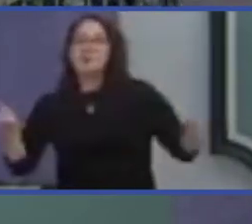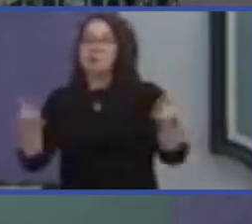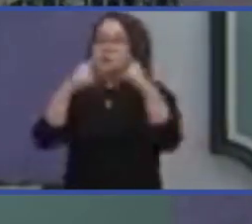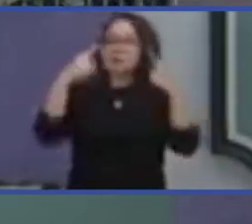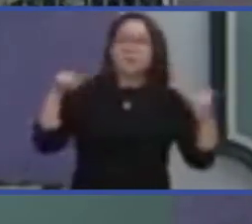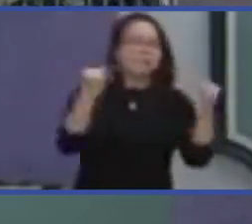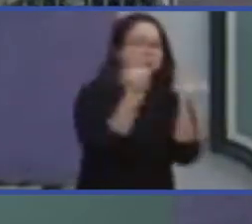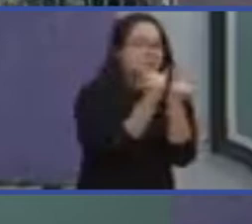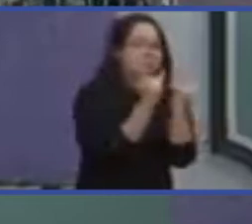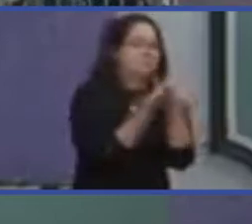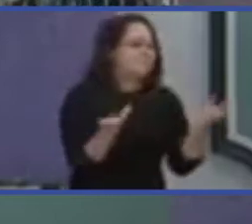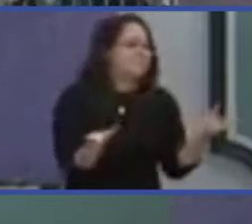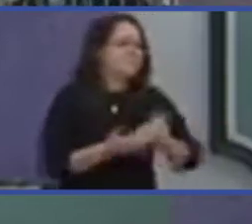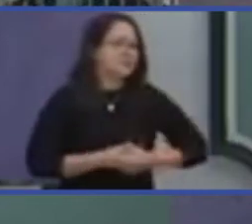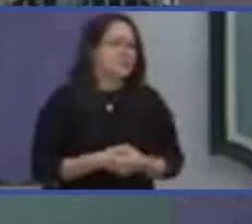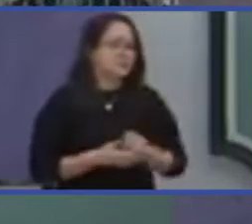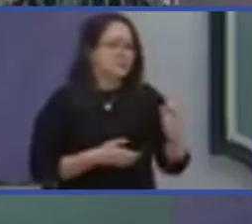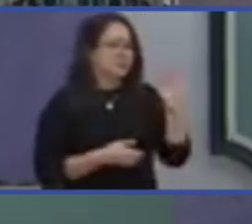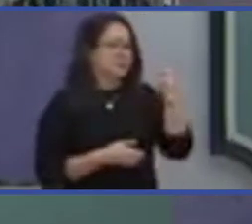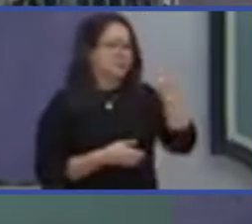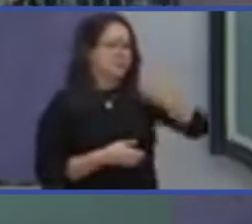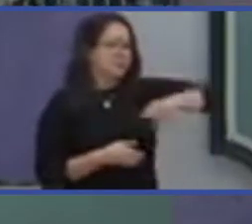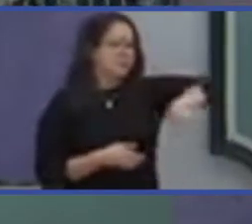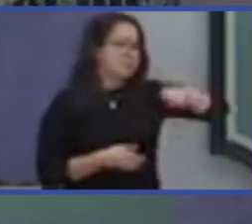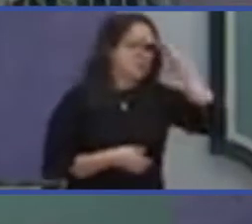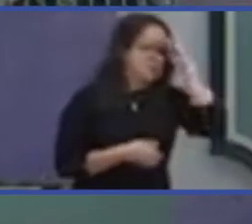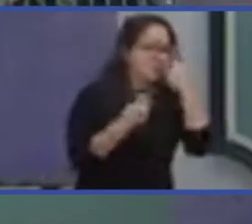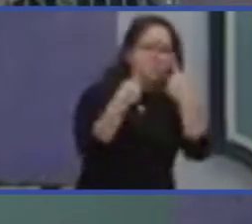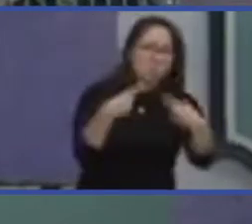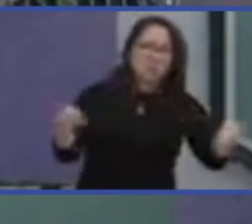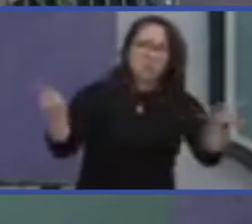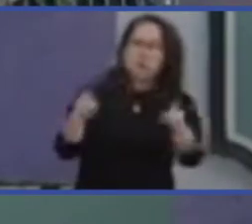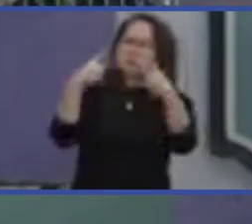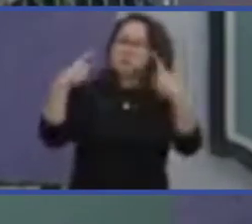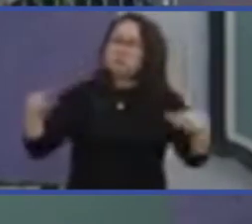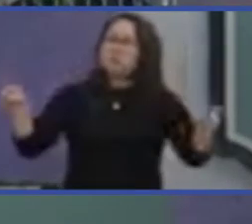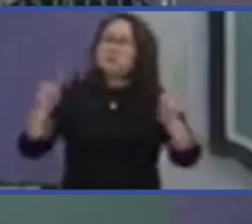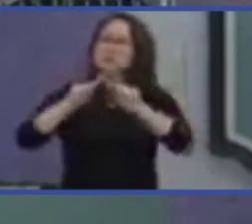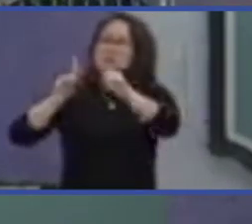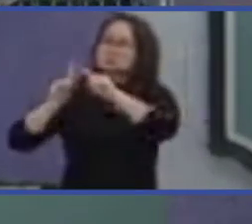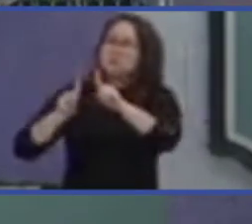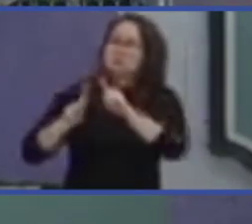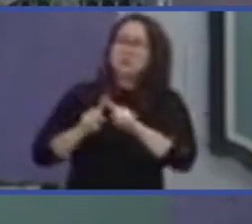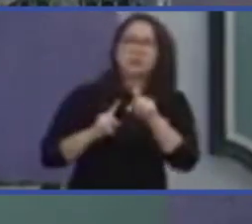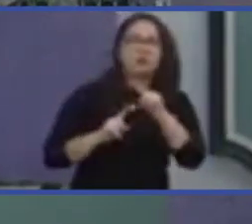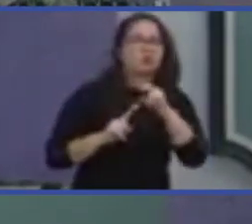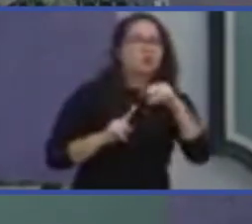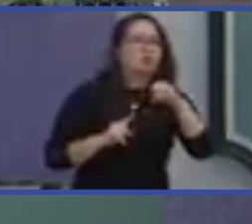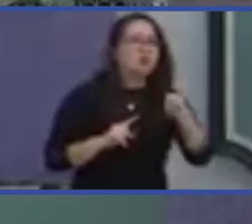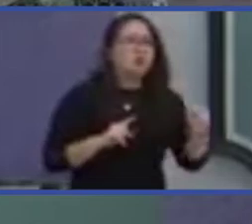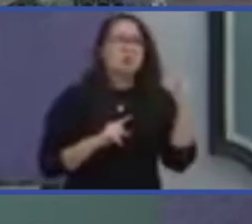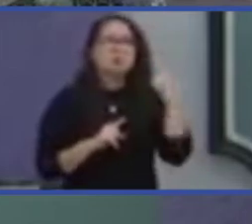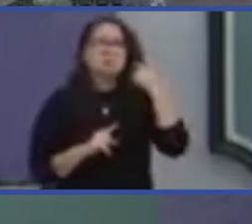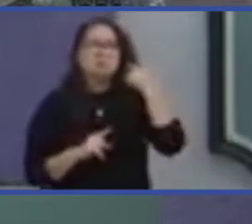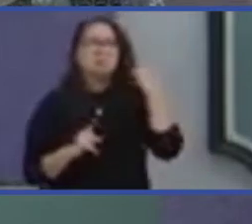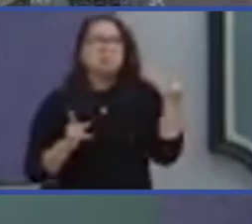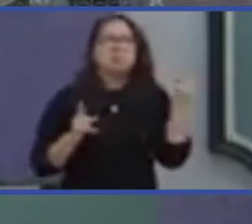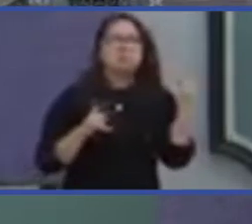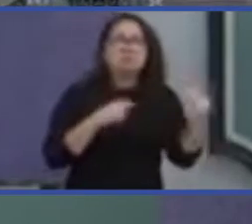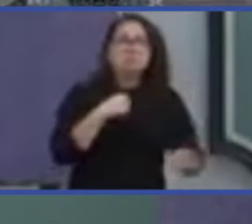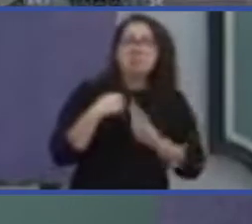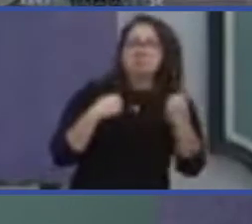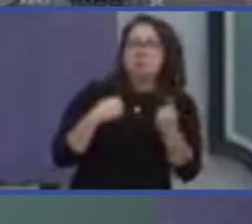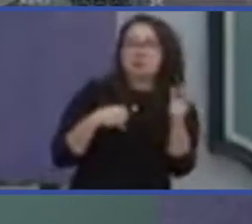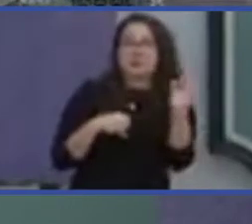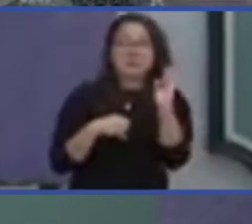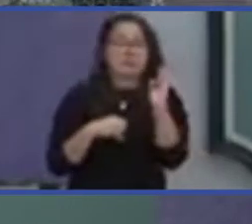también podrían pensar si la música si las diferentes tonadas podrían ser infinitas tal vez en nuestro mundo no pero en el país